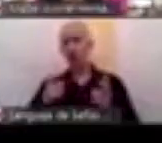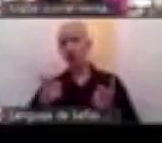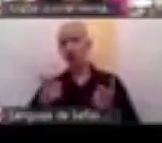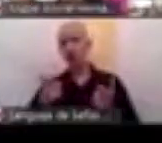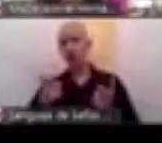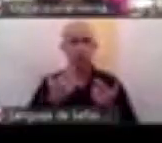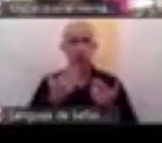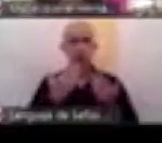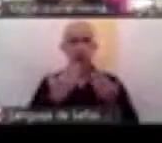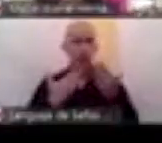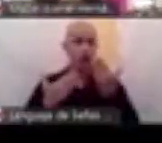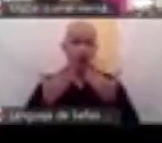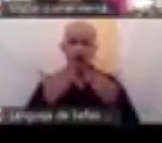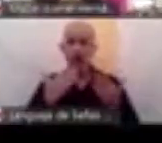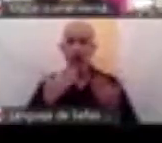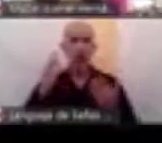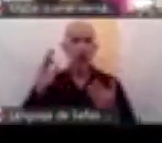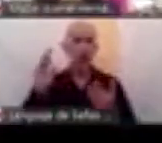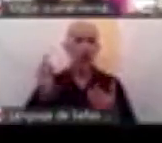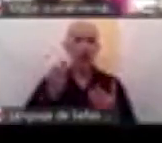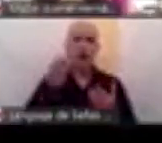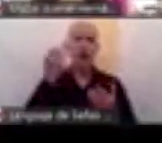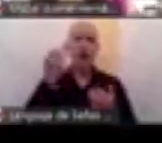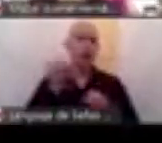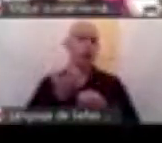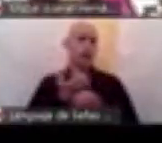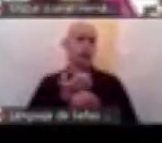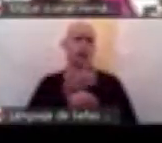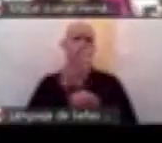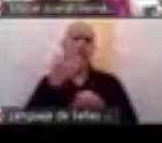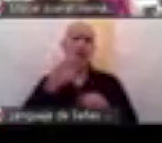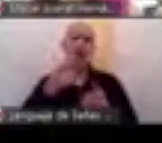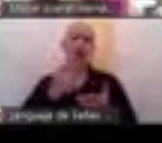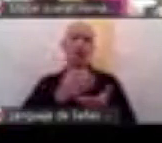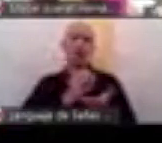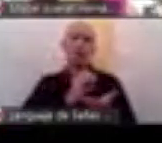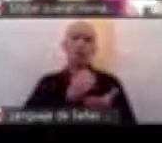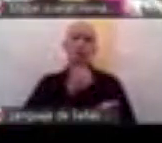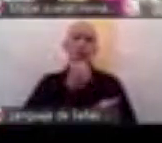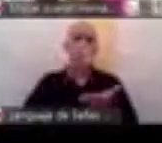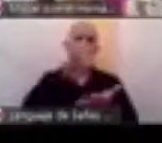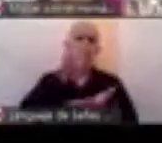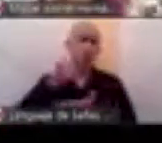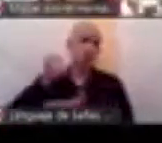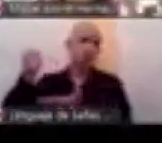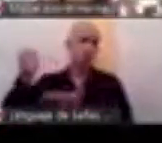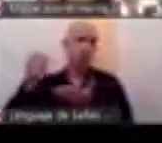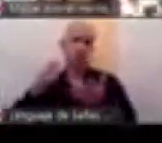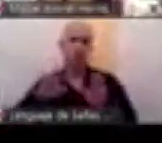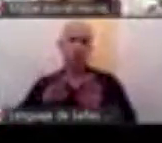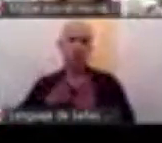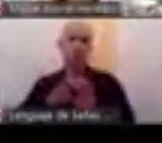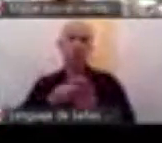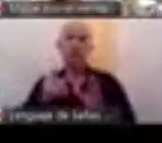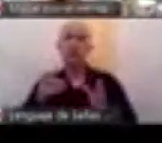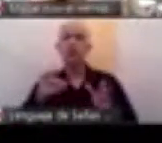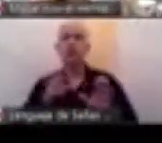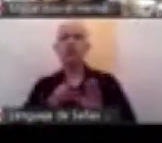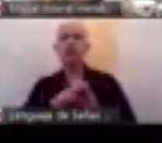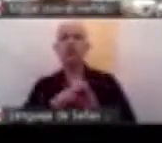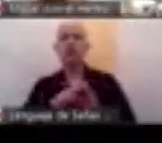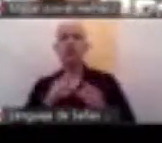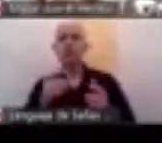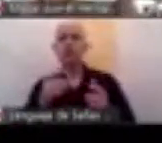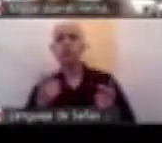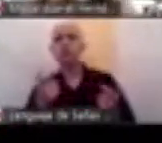agregó que lo que asegurará que el congreso del estado y los ayuntamientos se integren tal y como lo determine el sufragio